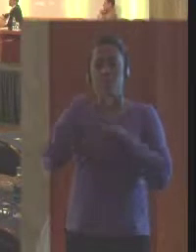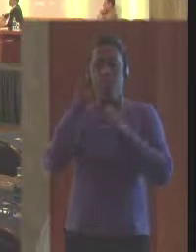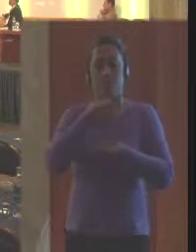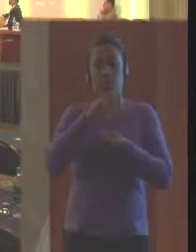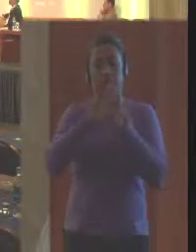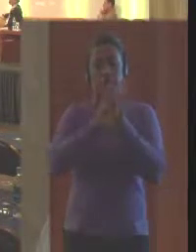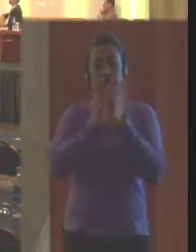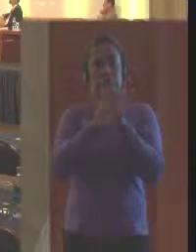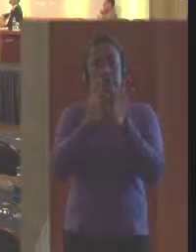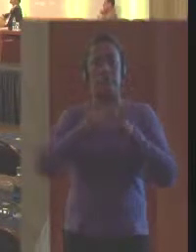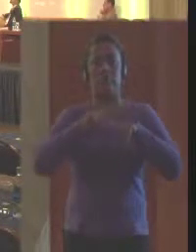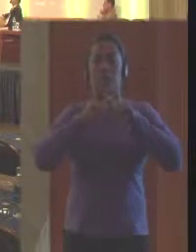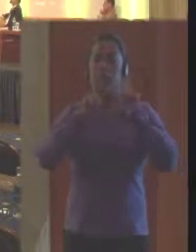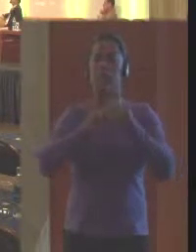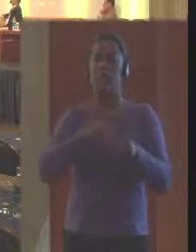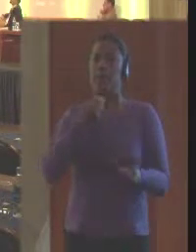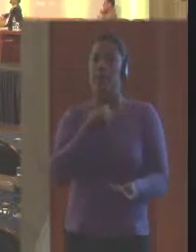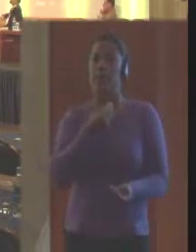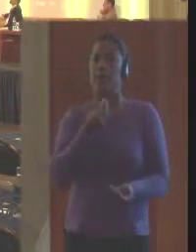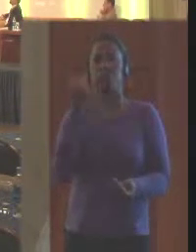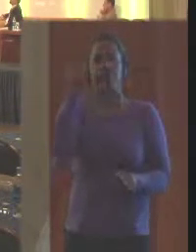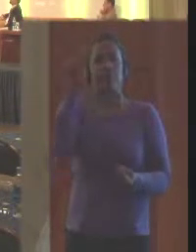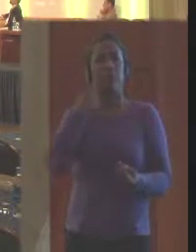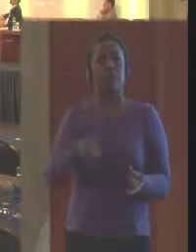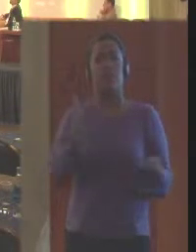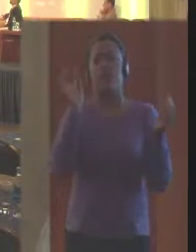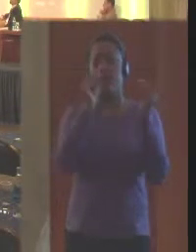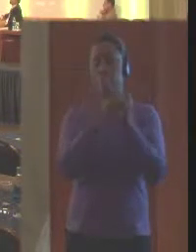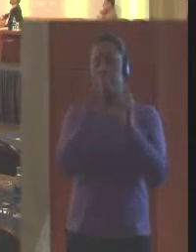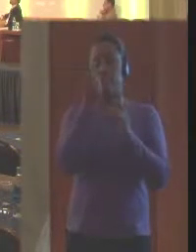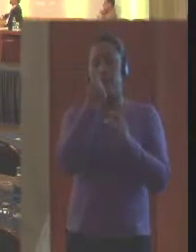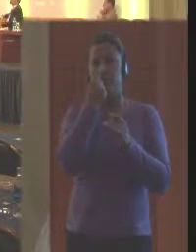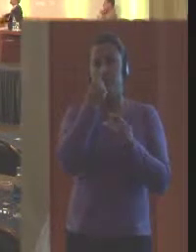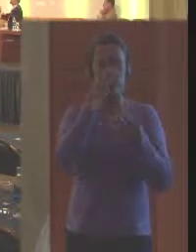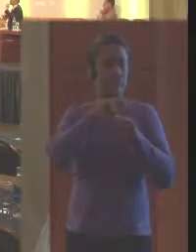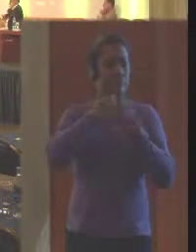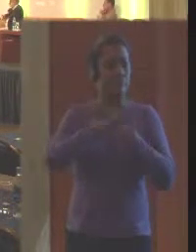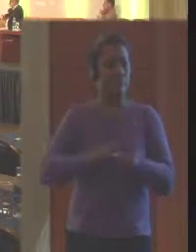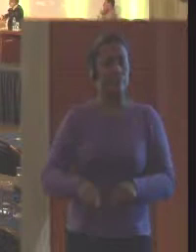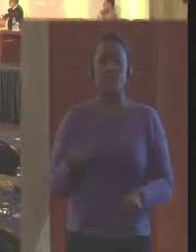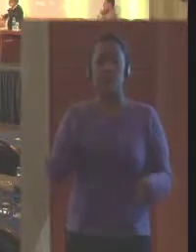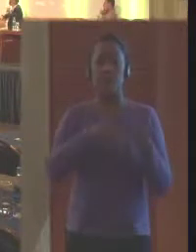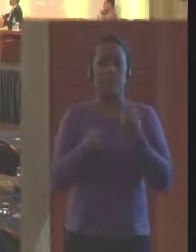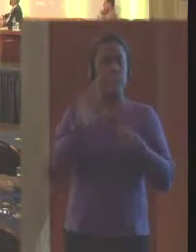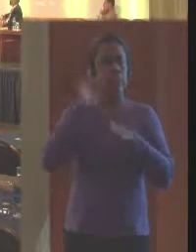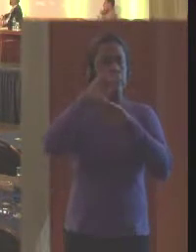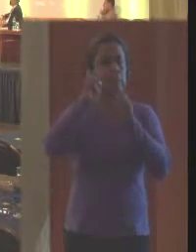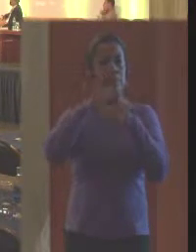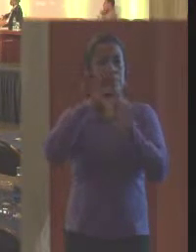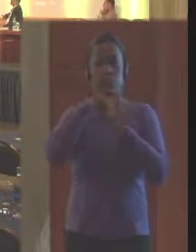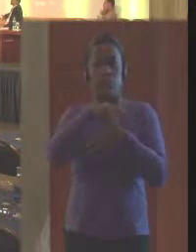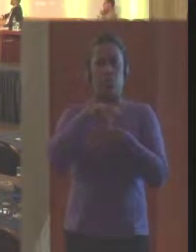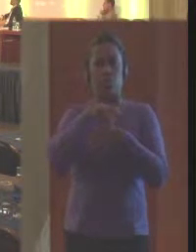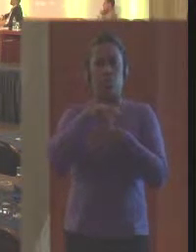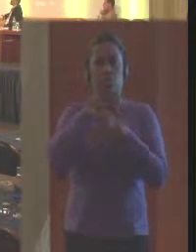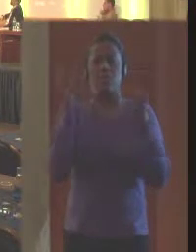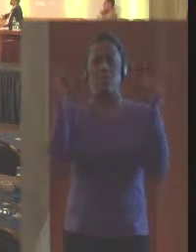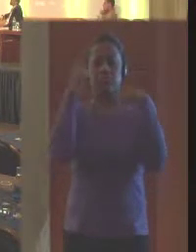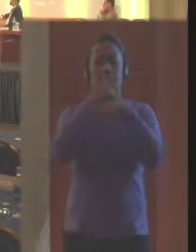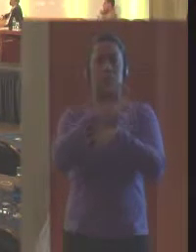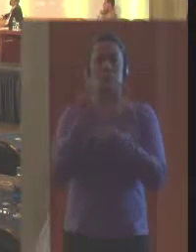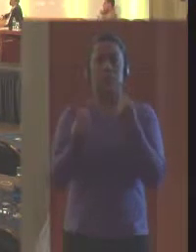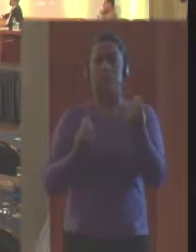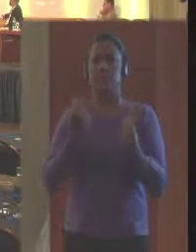priman principalmente intereses, porque cuando hablamos de la gestión de riesgos, y más aún si queremos hablar de